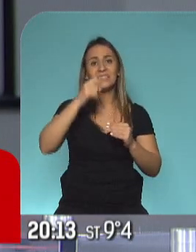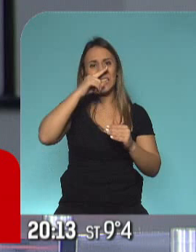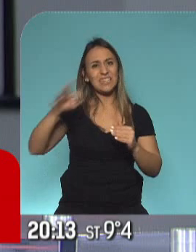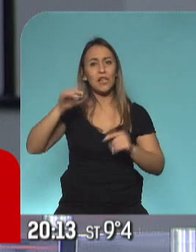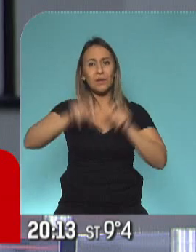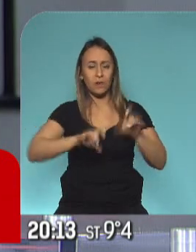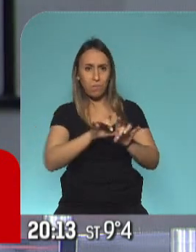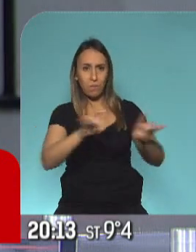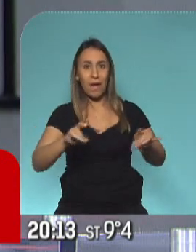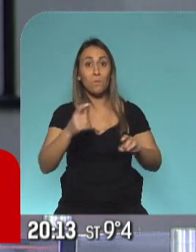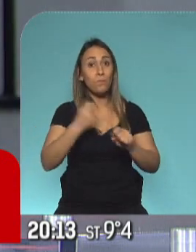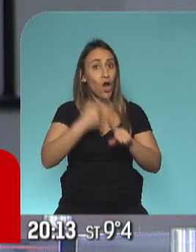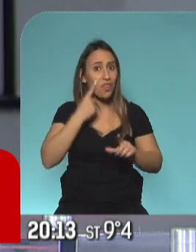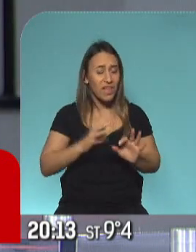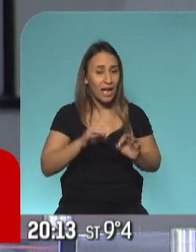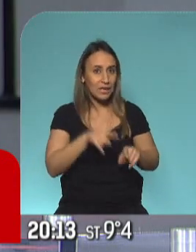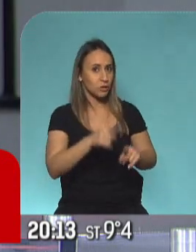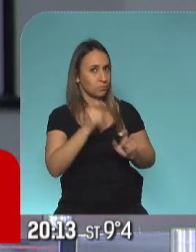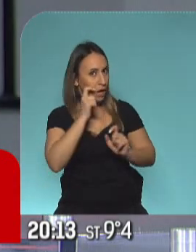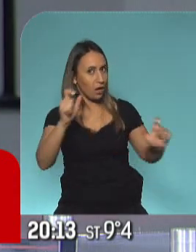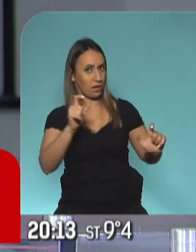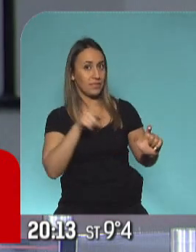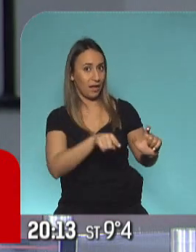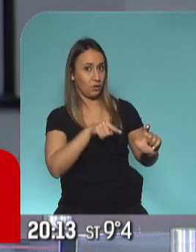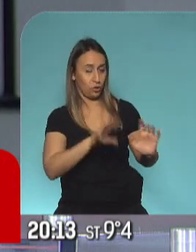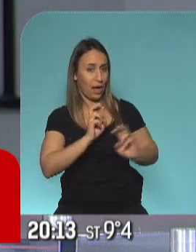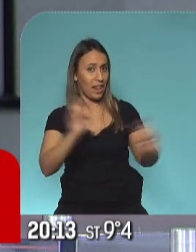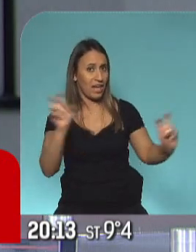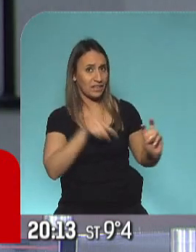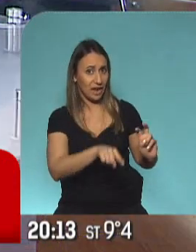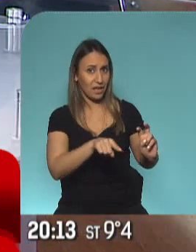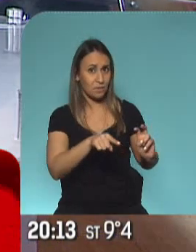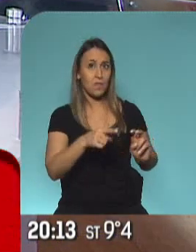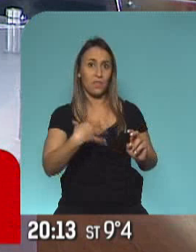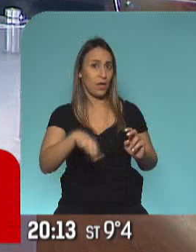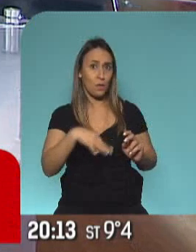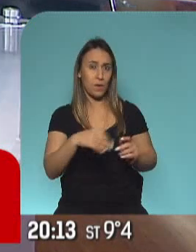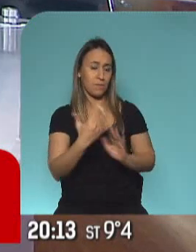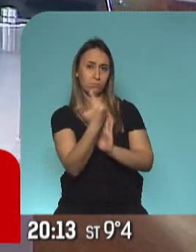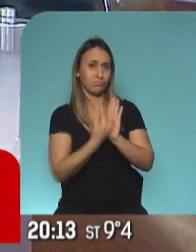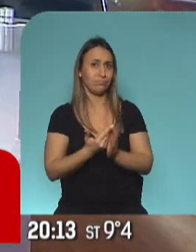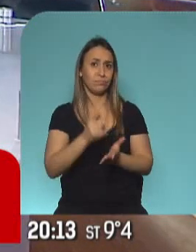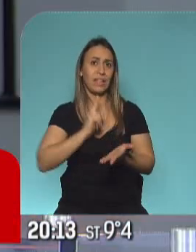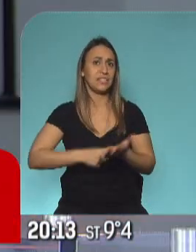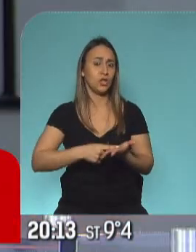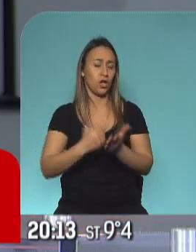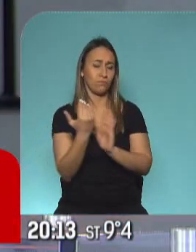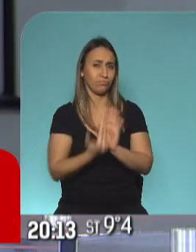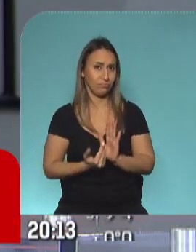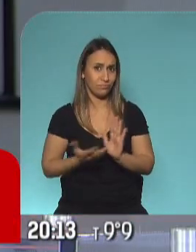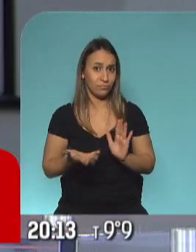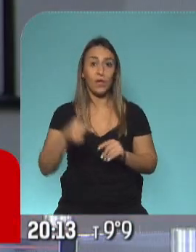prestar atención, para mirarla, para tomar nuevas medidas de restricción. 700 en la ciudad. Sí, en la ciudad de Buenos Aires. Hoy hubo